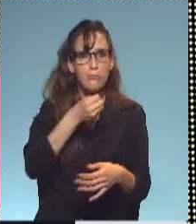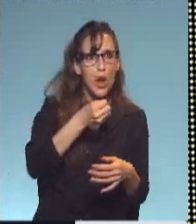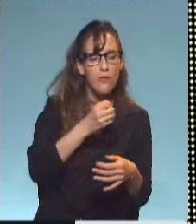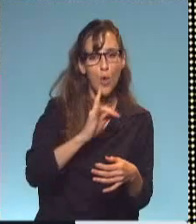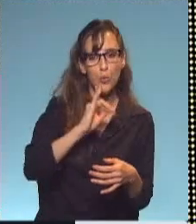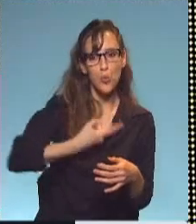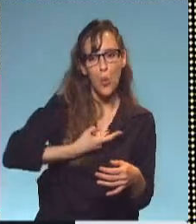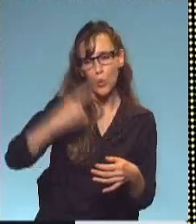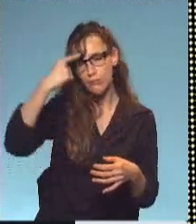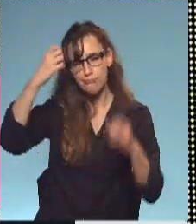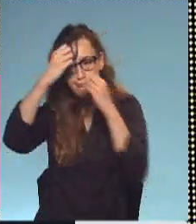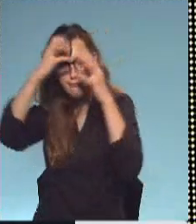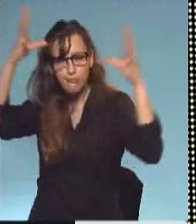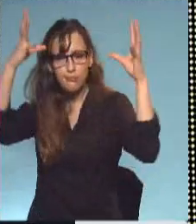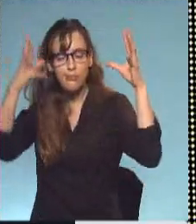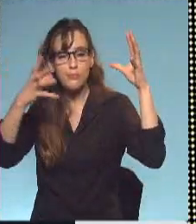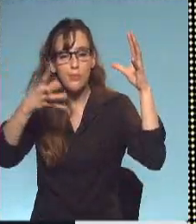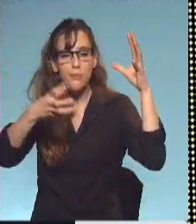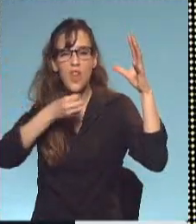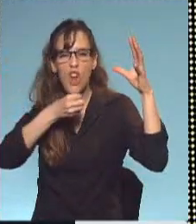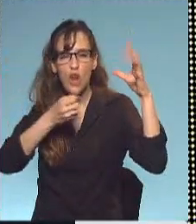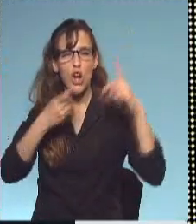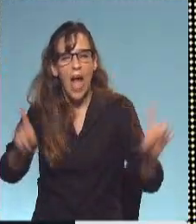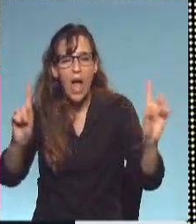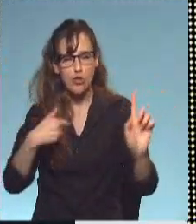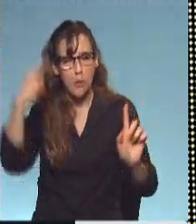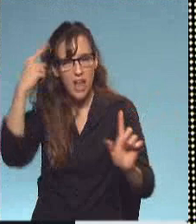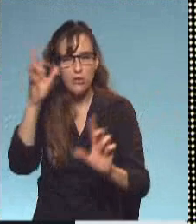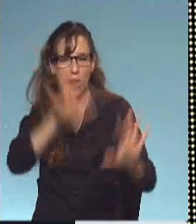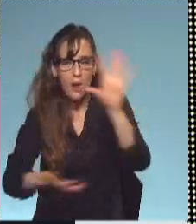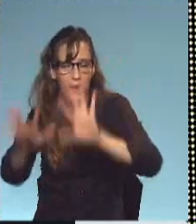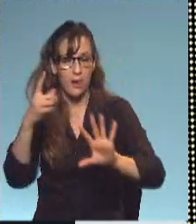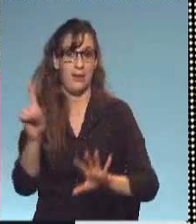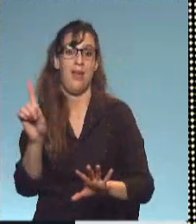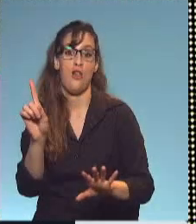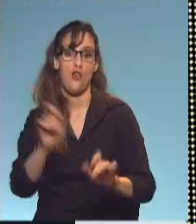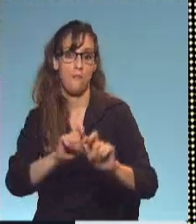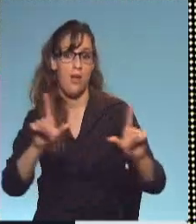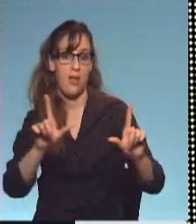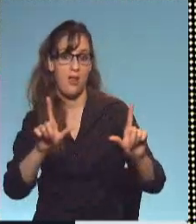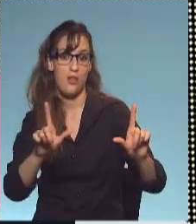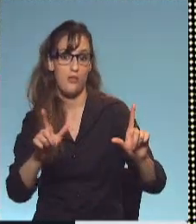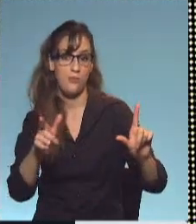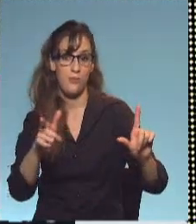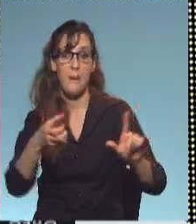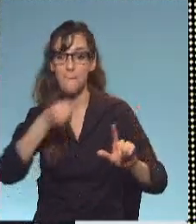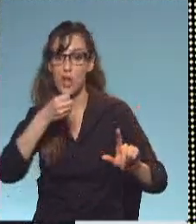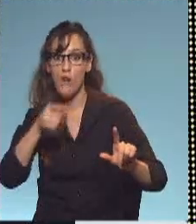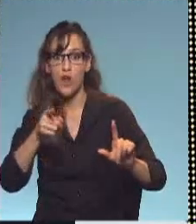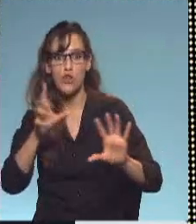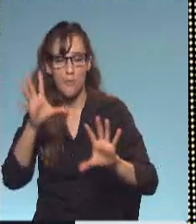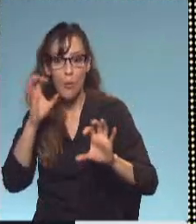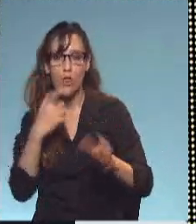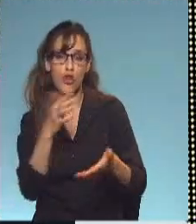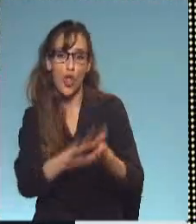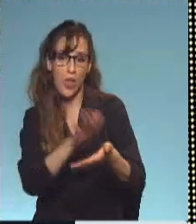más bizarra posible, lo más diferente a todo lo que vi en mi vida posible, entre un... Yo te puedo decir lo que era micrófono, porque todavía me acuerdo. De hecho, podría